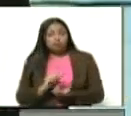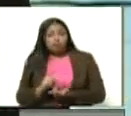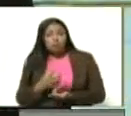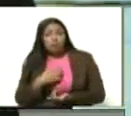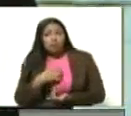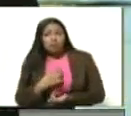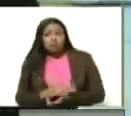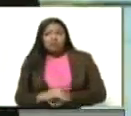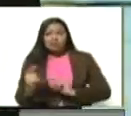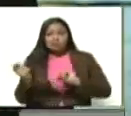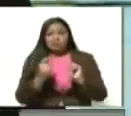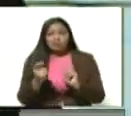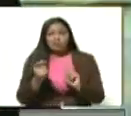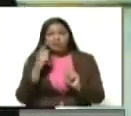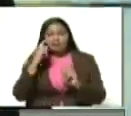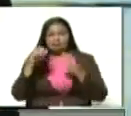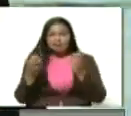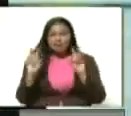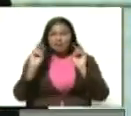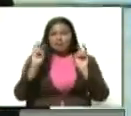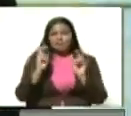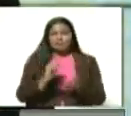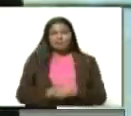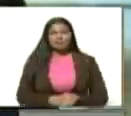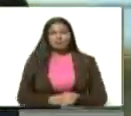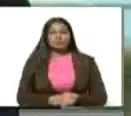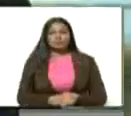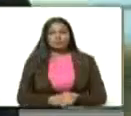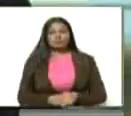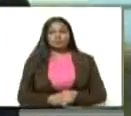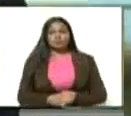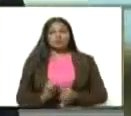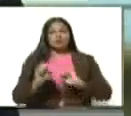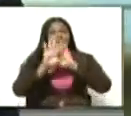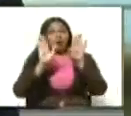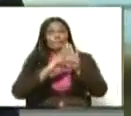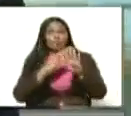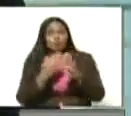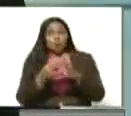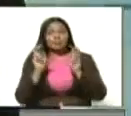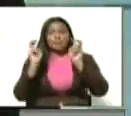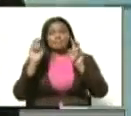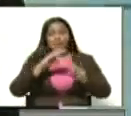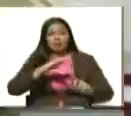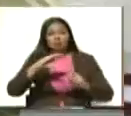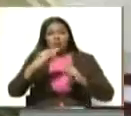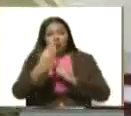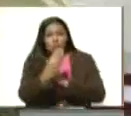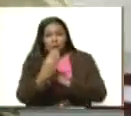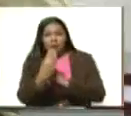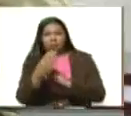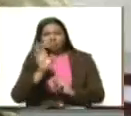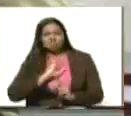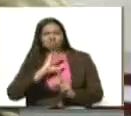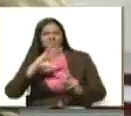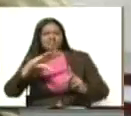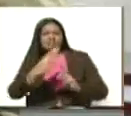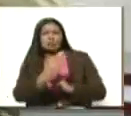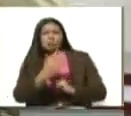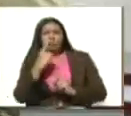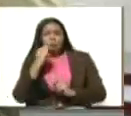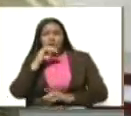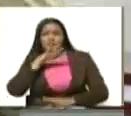sin tabú esos temas. Claro, porque hablamos de un tema cultural. Estamos hablando de una cultura que nos